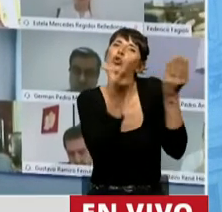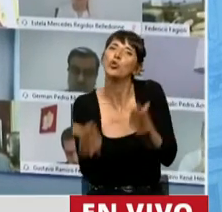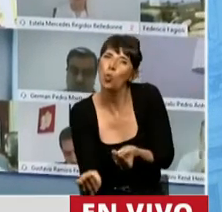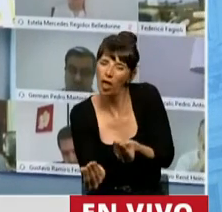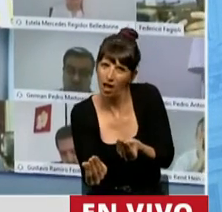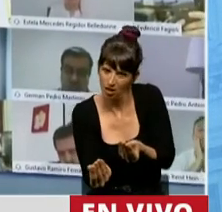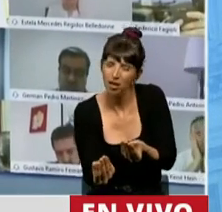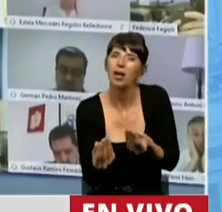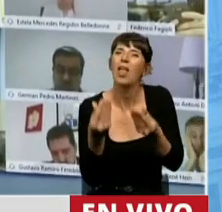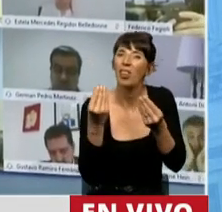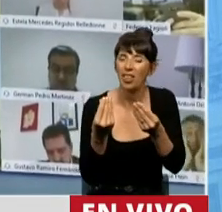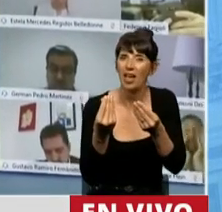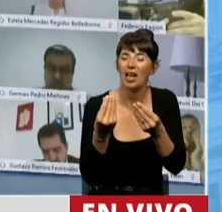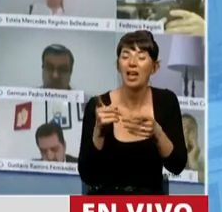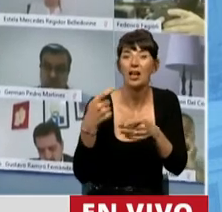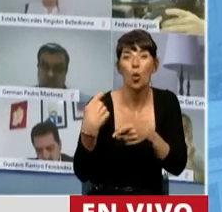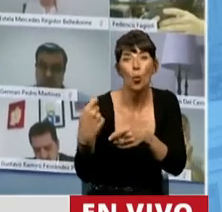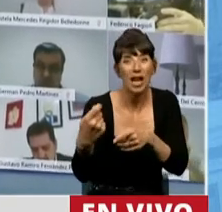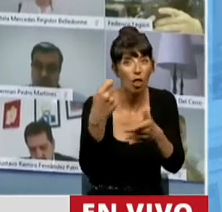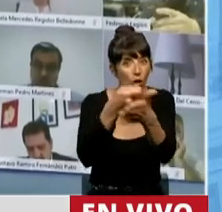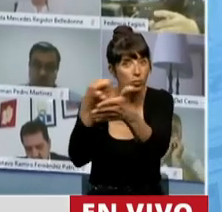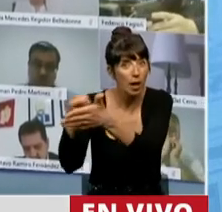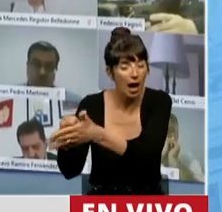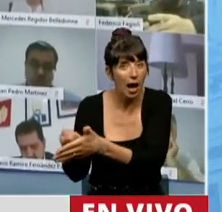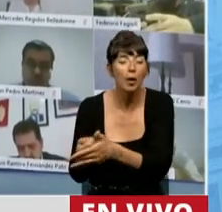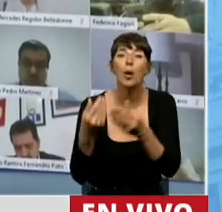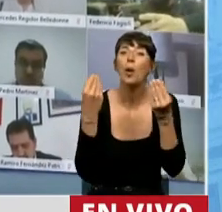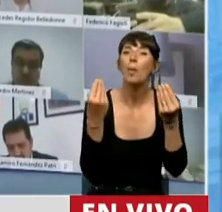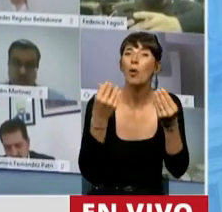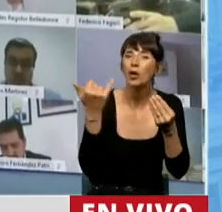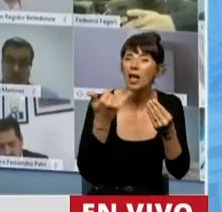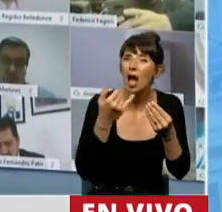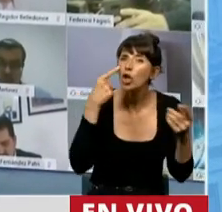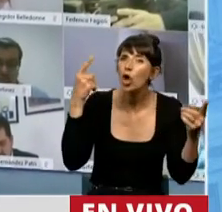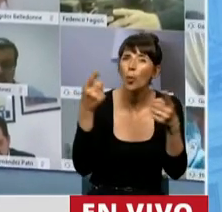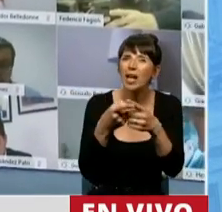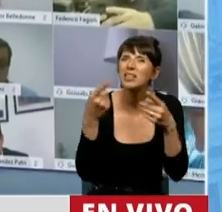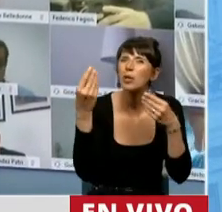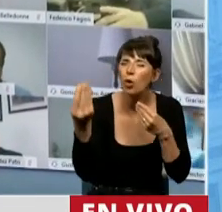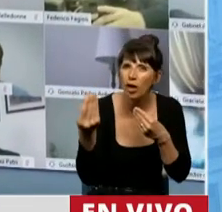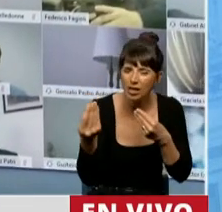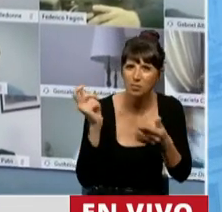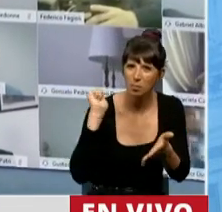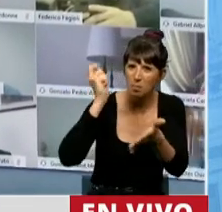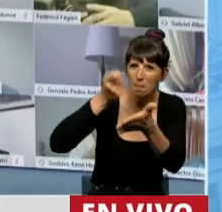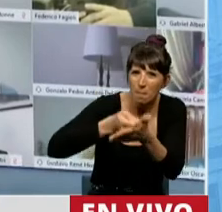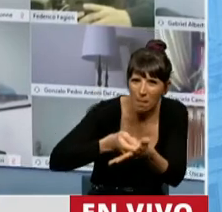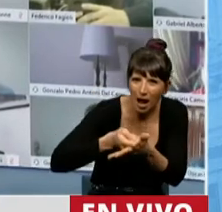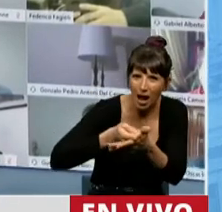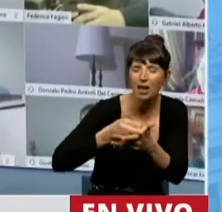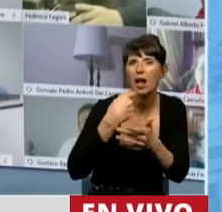sistema previsional, porque tiene como objetivo primario el asegurar el pago de las prestaciones en justamente contextos